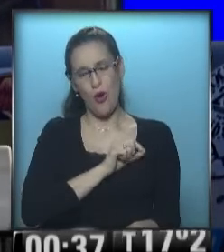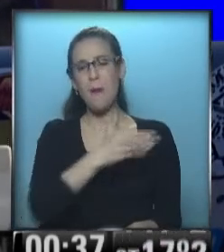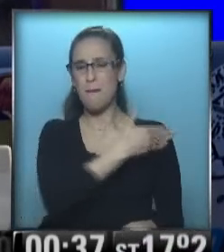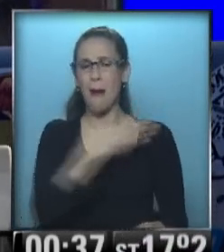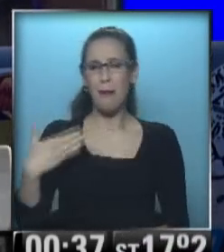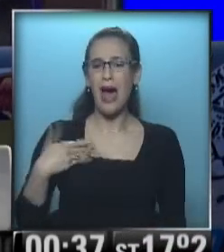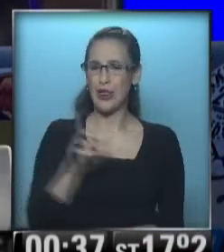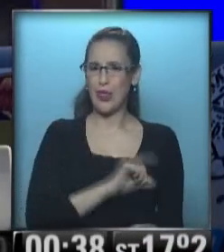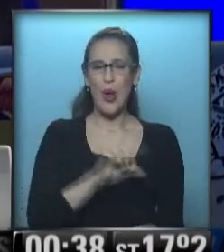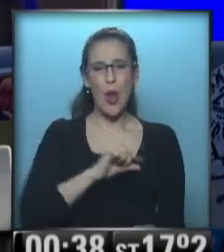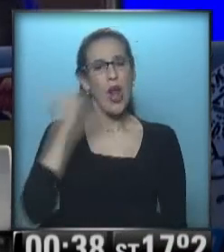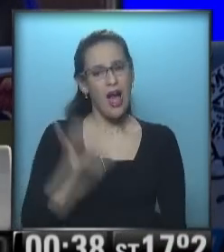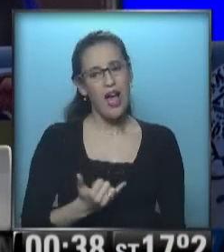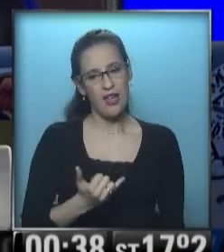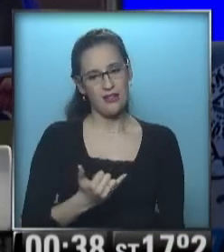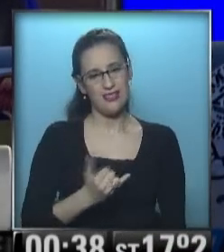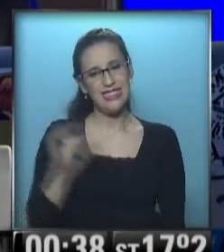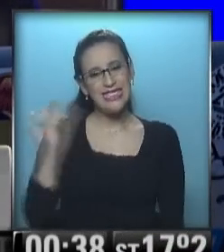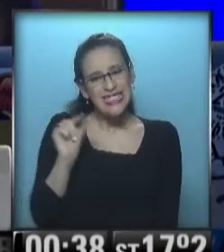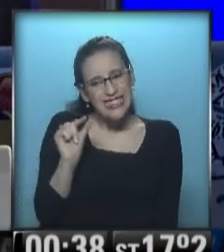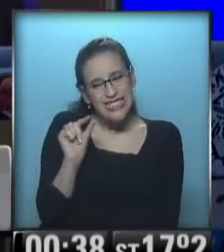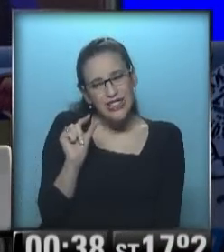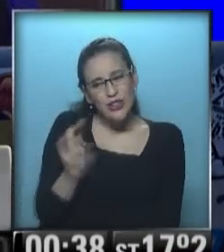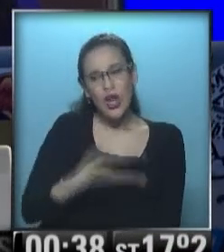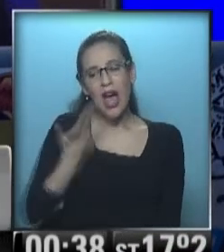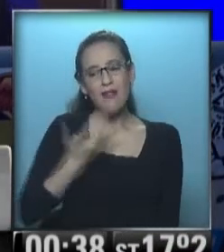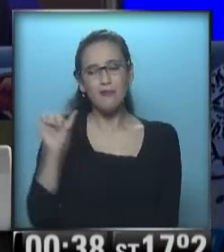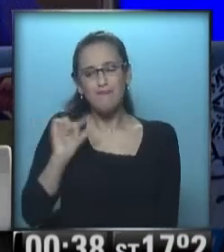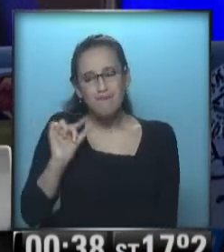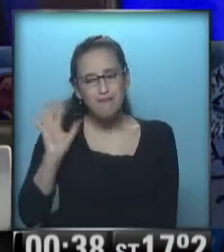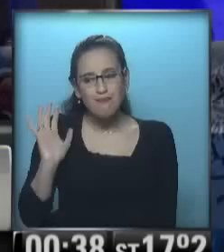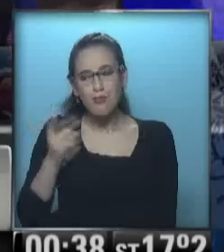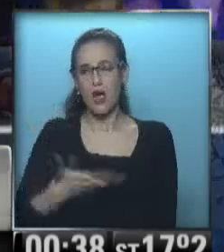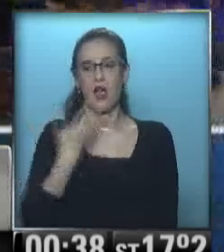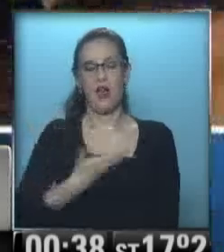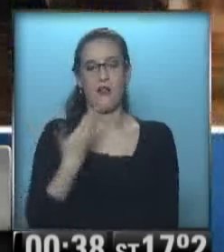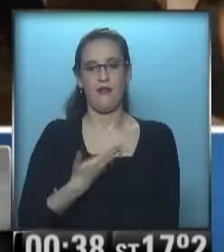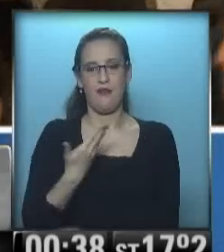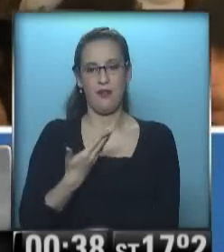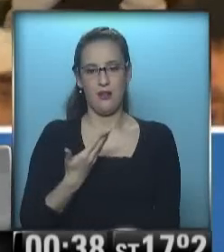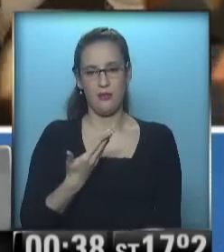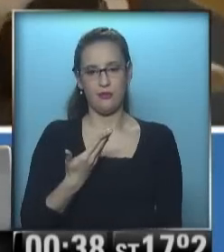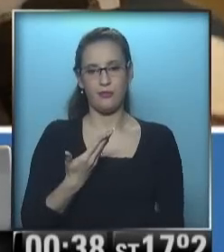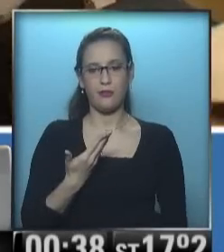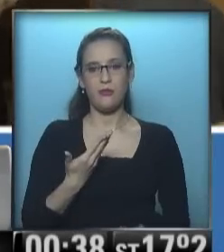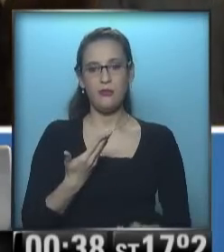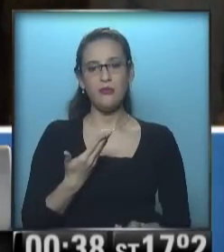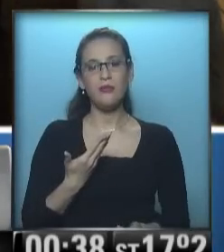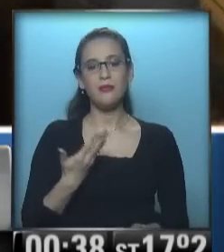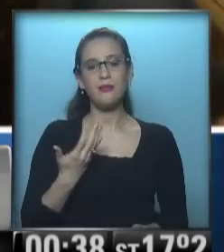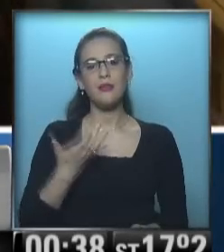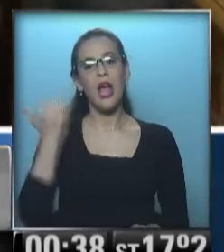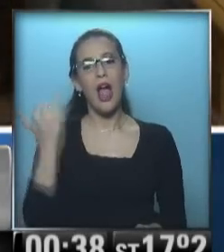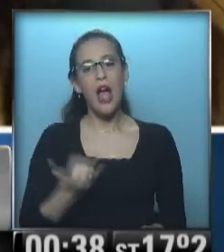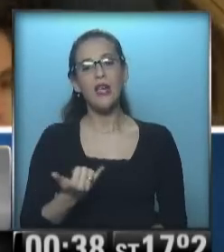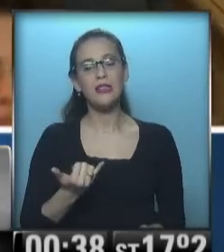cuando habló unos minutitos, unos segundos entre la casa y el auto, esa sensación de decir,